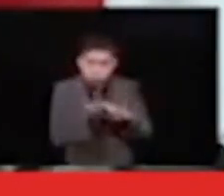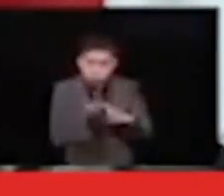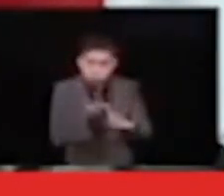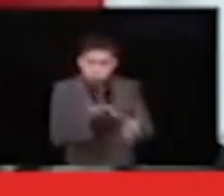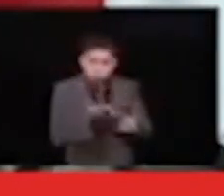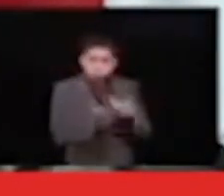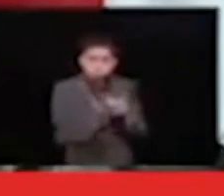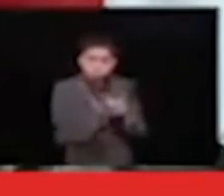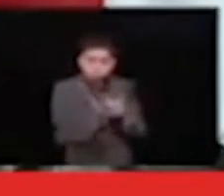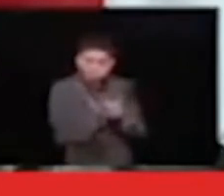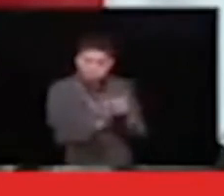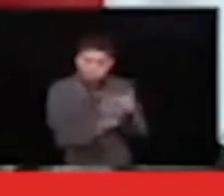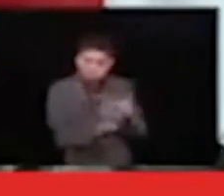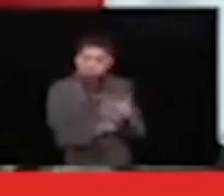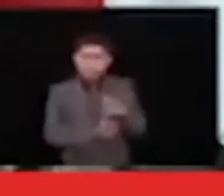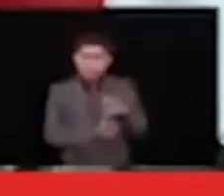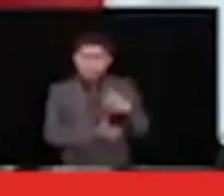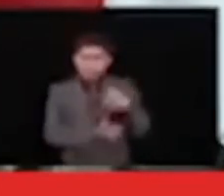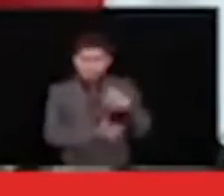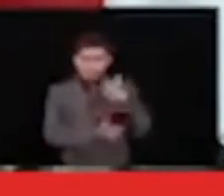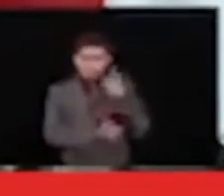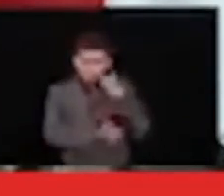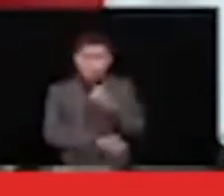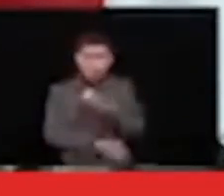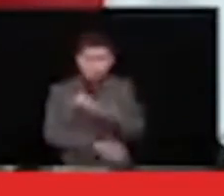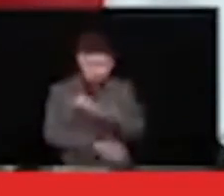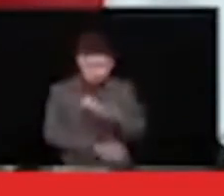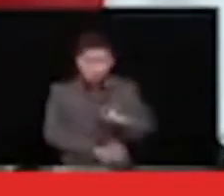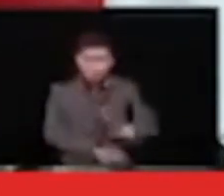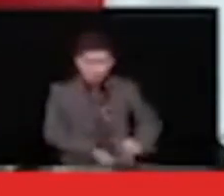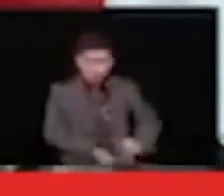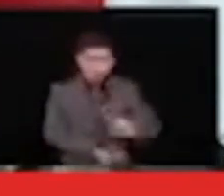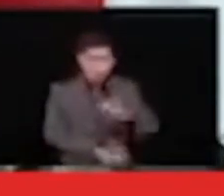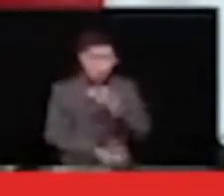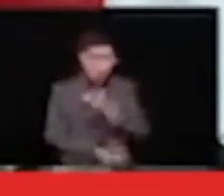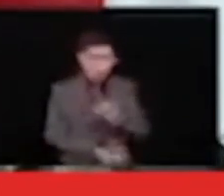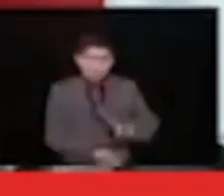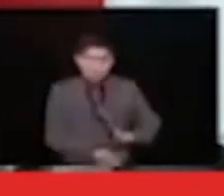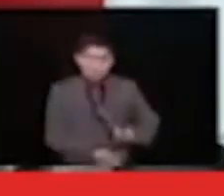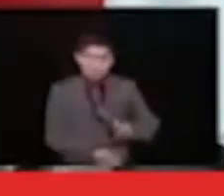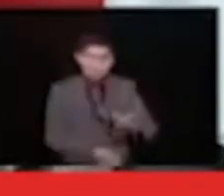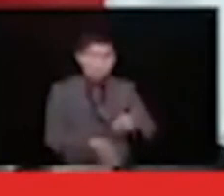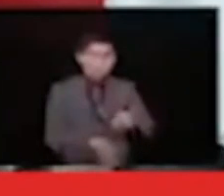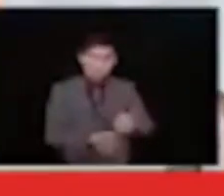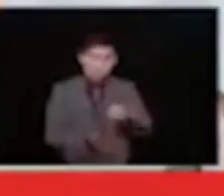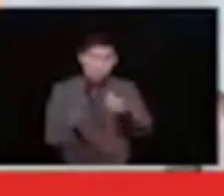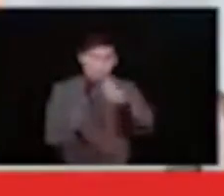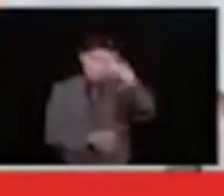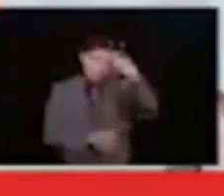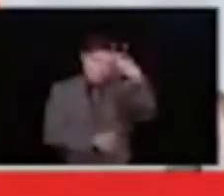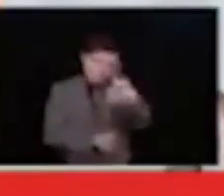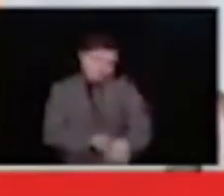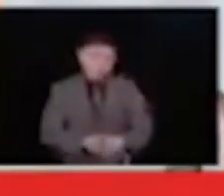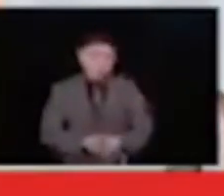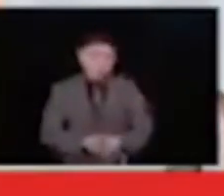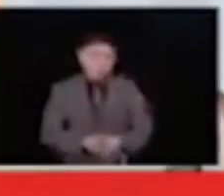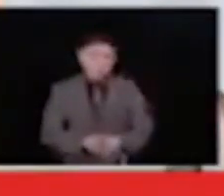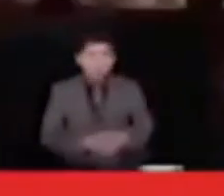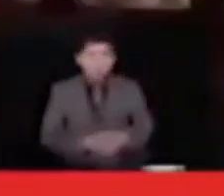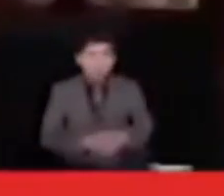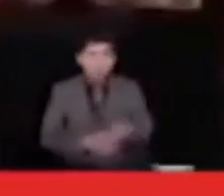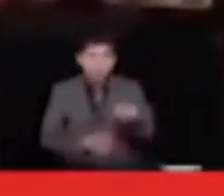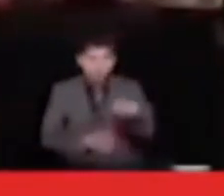expreso con humildad y con decisión que aspiro a ser candidata a presidenta de la República, a encabezar